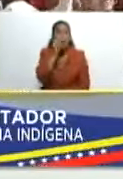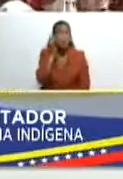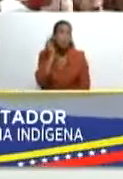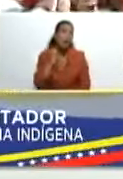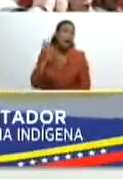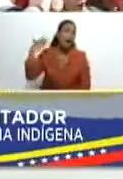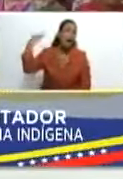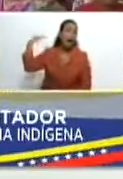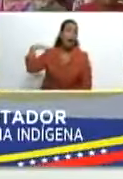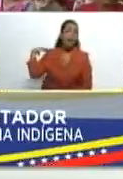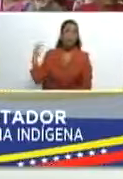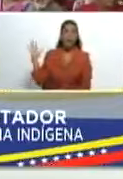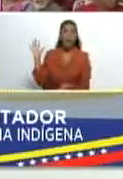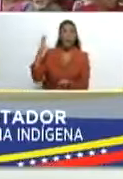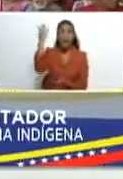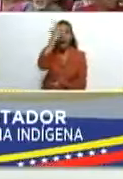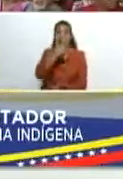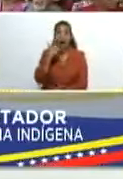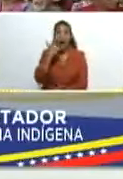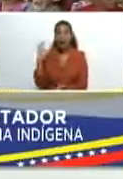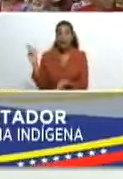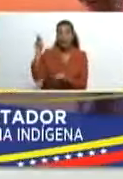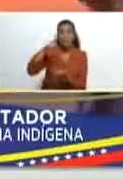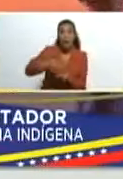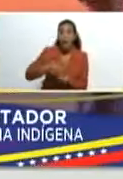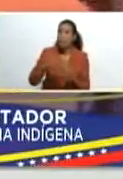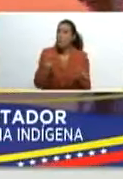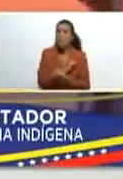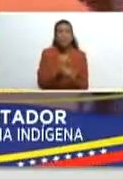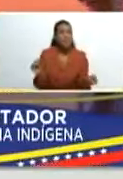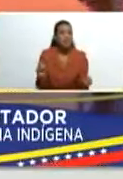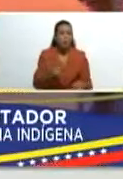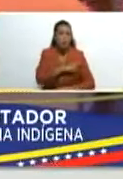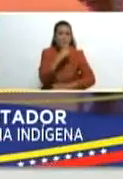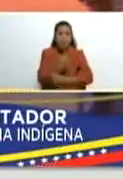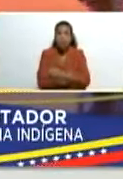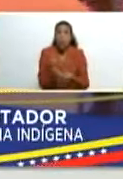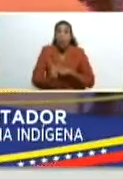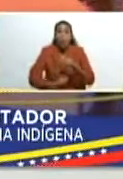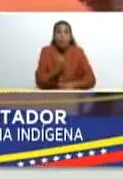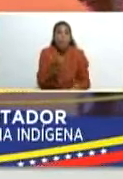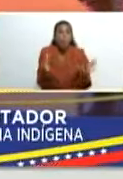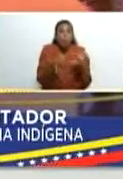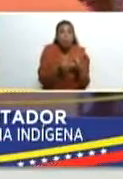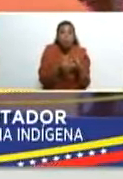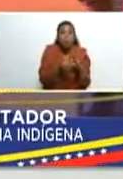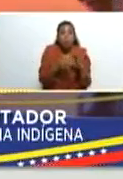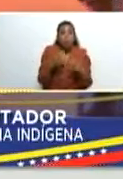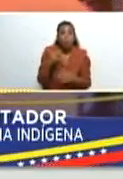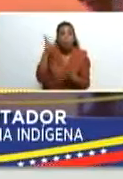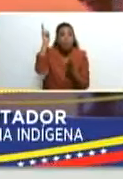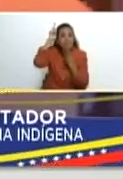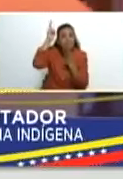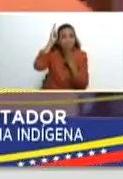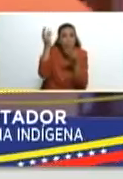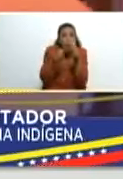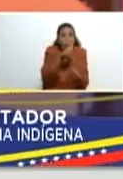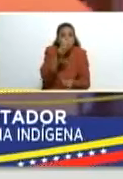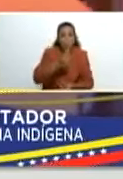del África, hubiera sido imposible acumular ese sustrato